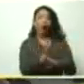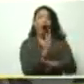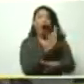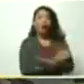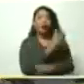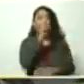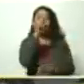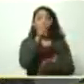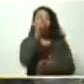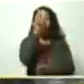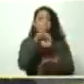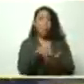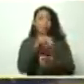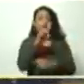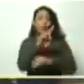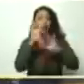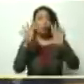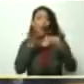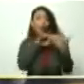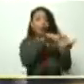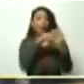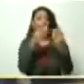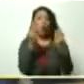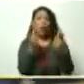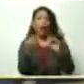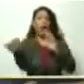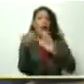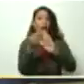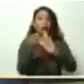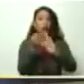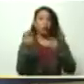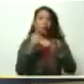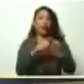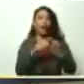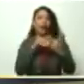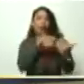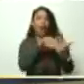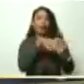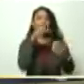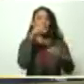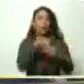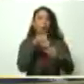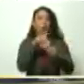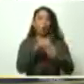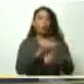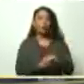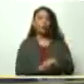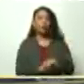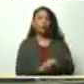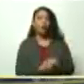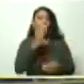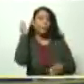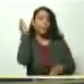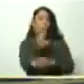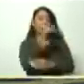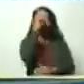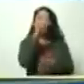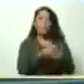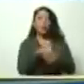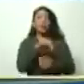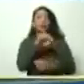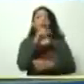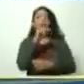2019 con la guerra económica con las sanciones con la guerra petrolera ejecutado en el 2019